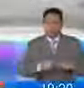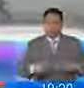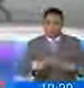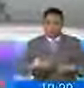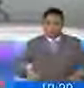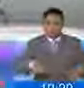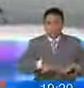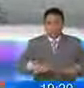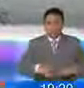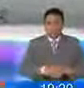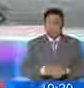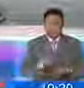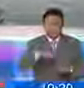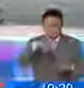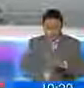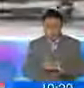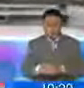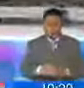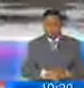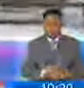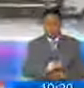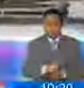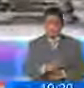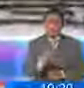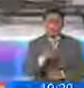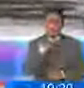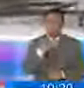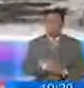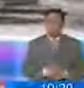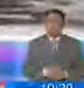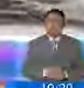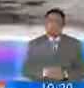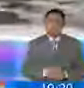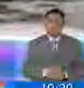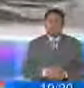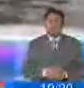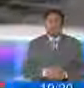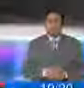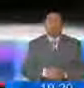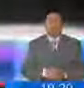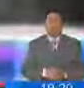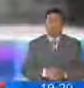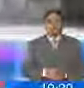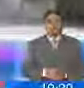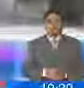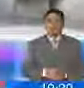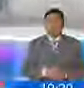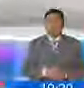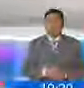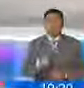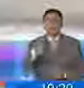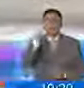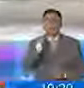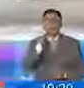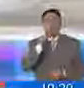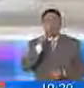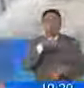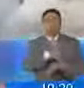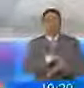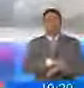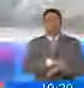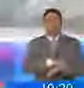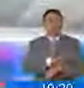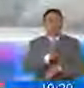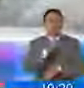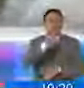se torna profundo, optaron por evitar el ingreso hasta la zona. Ayer en la tarde, golpetón de 5 de la